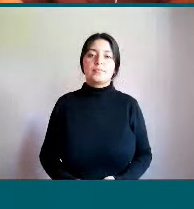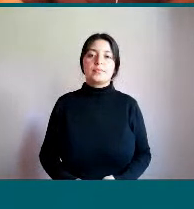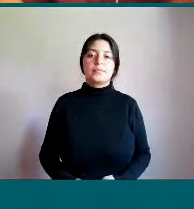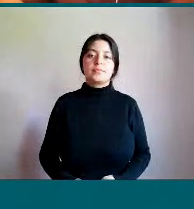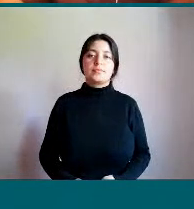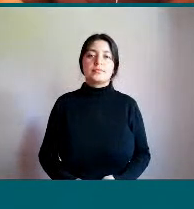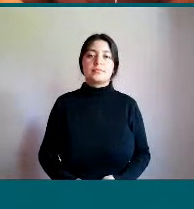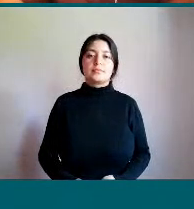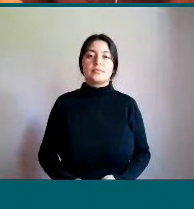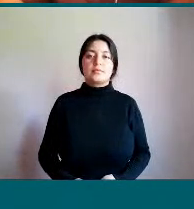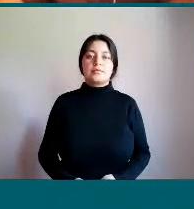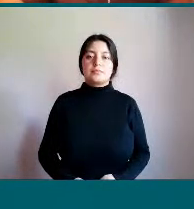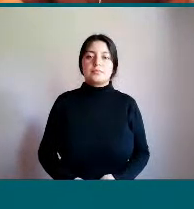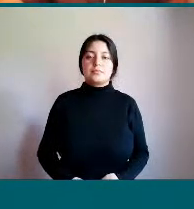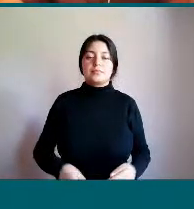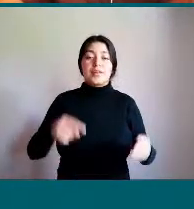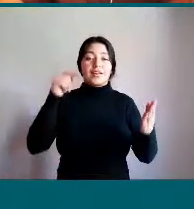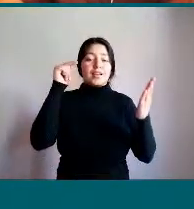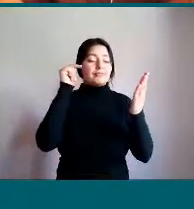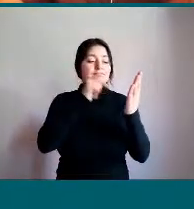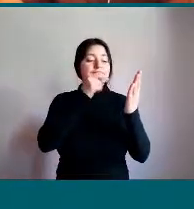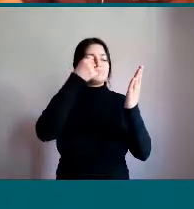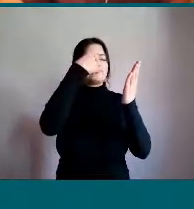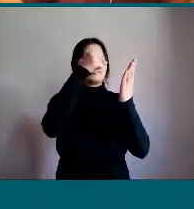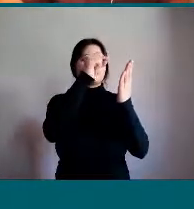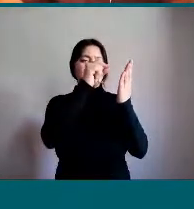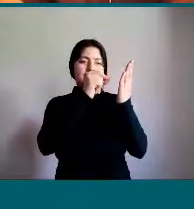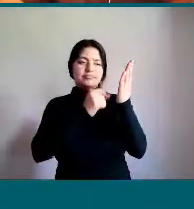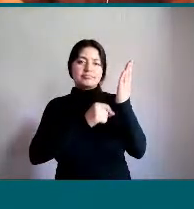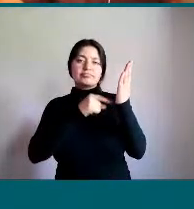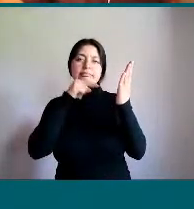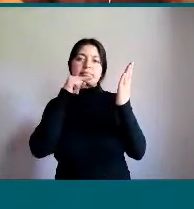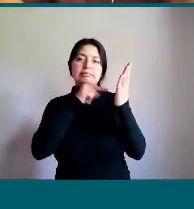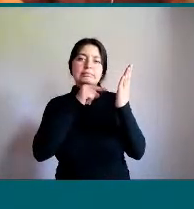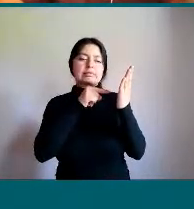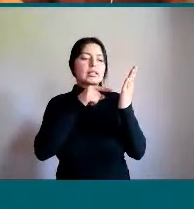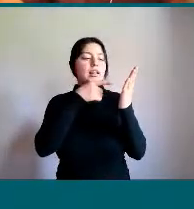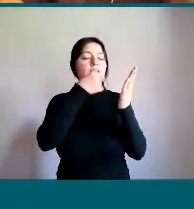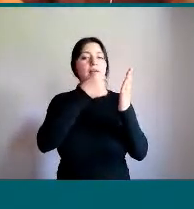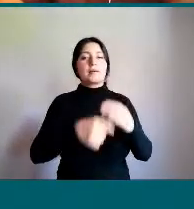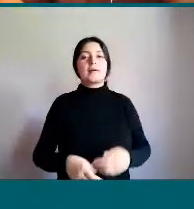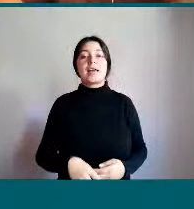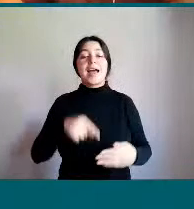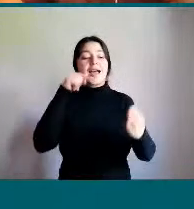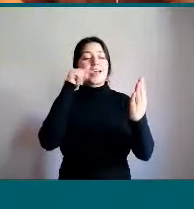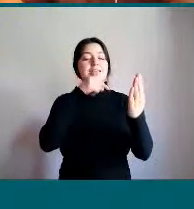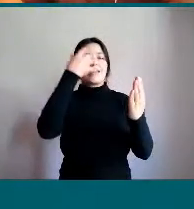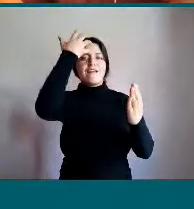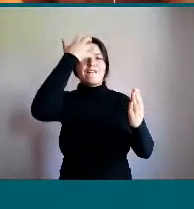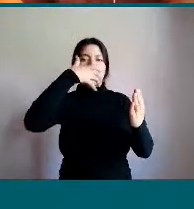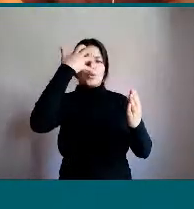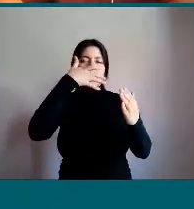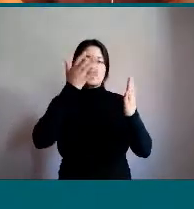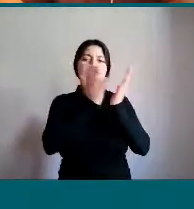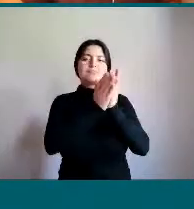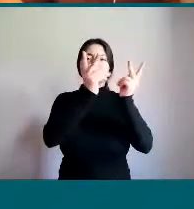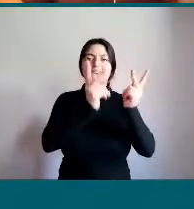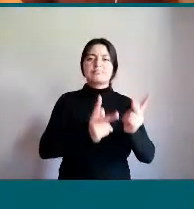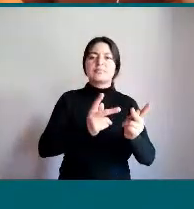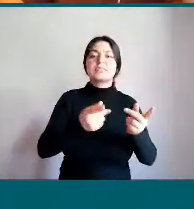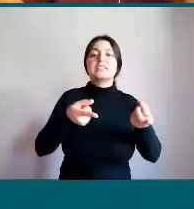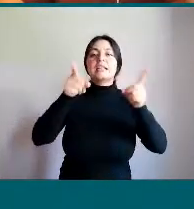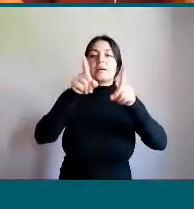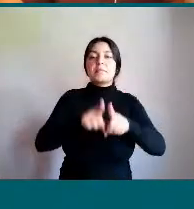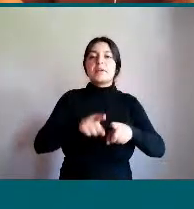automáticamente, dianas de evaluación y además una rúbrica. Y a través de un formulario vas a poder evaluar. Y lo puedes utilizar el Corrubric también